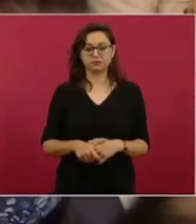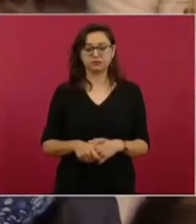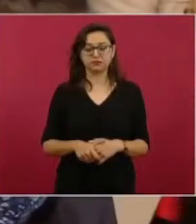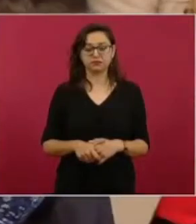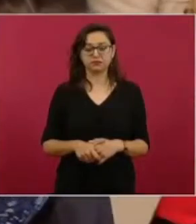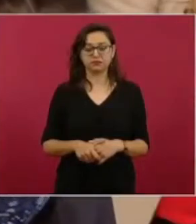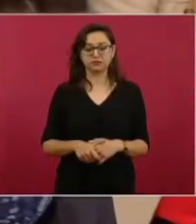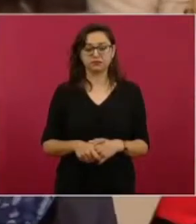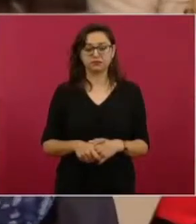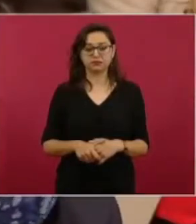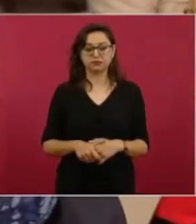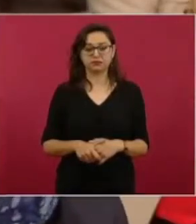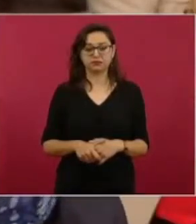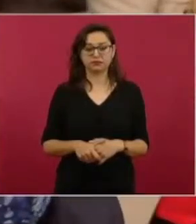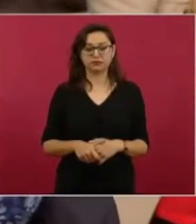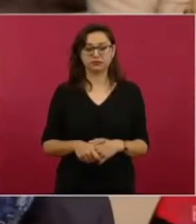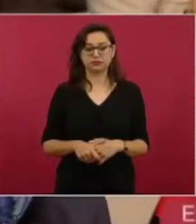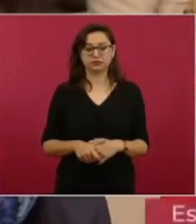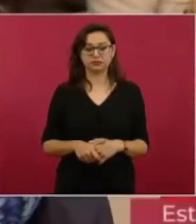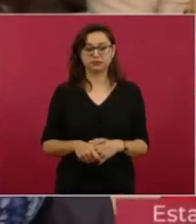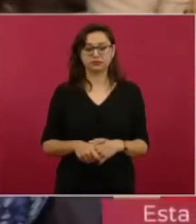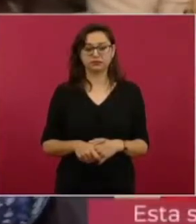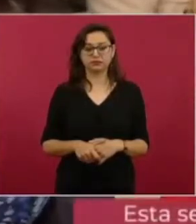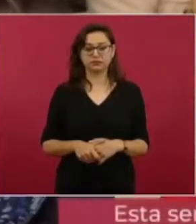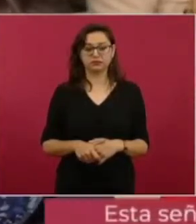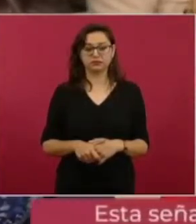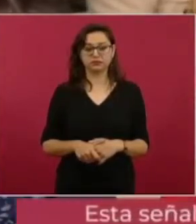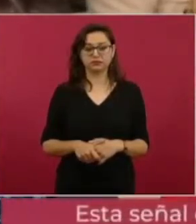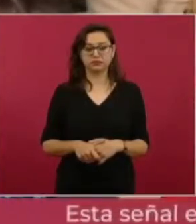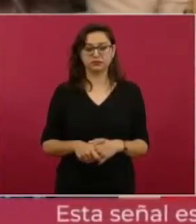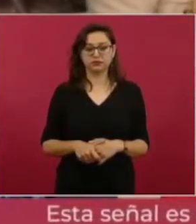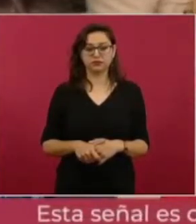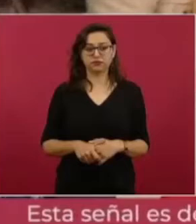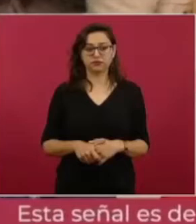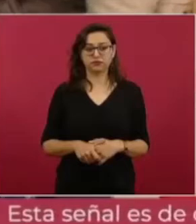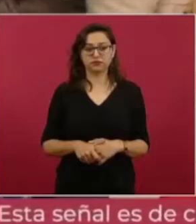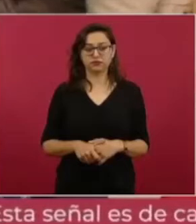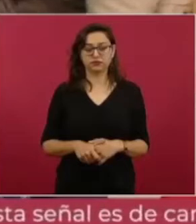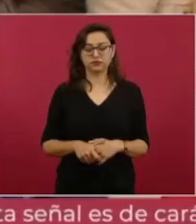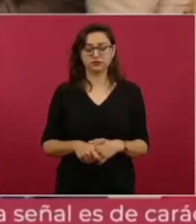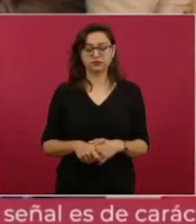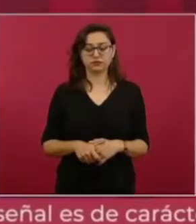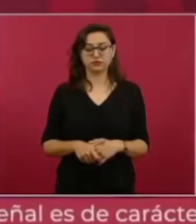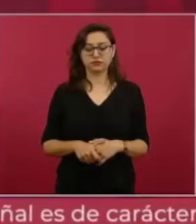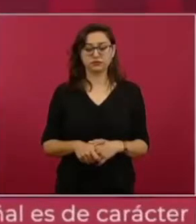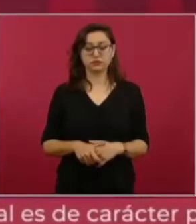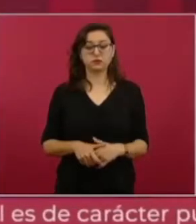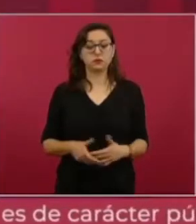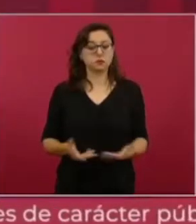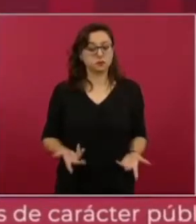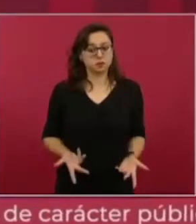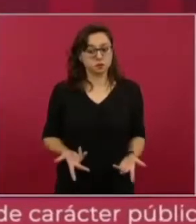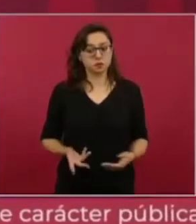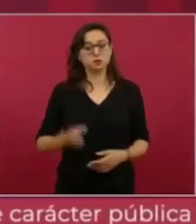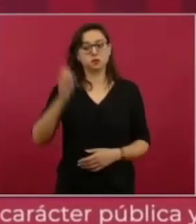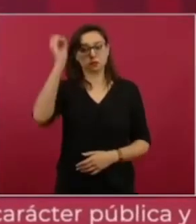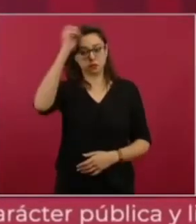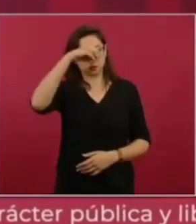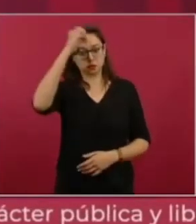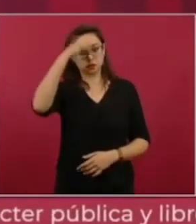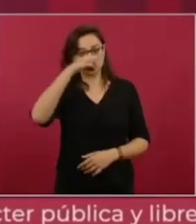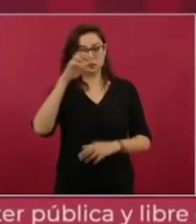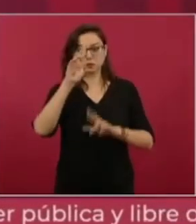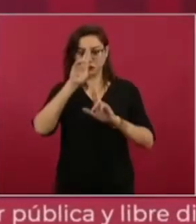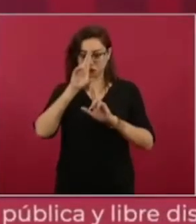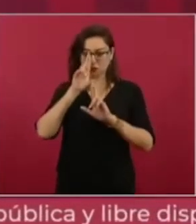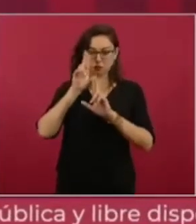políticas públicas sustantivas para fortalecer la medicina alternativa de México. Sí, respeto esa opinión, la debemos considerar y le pido